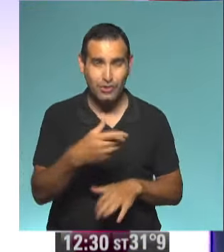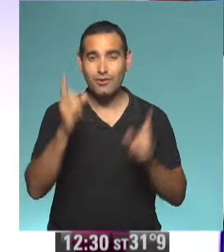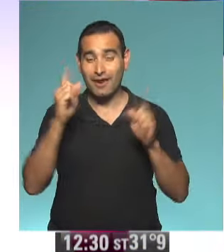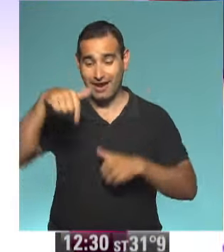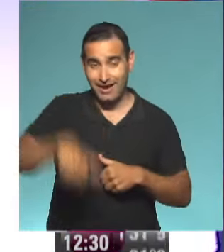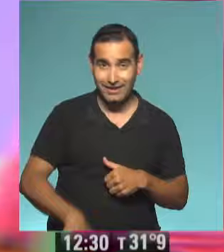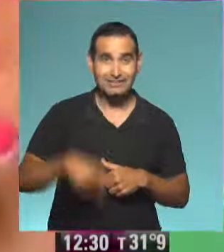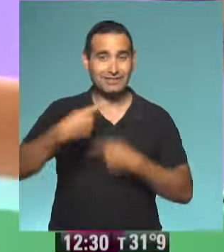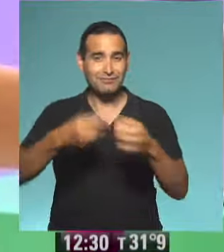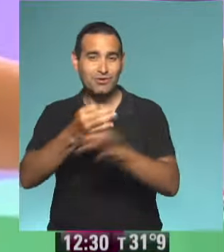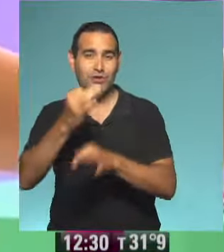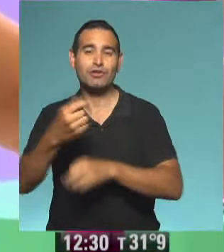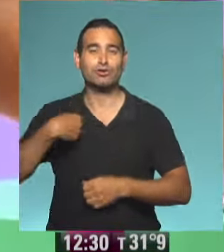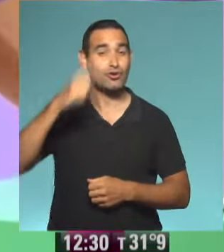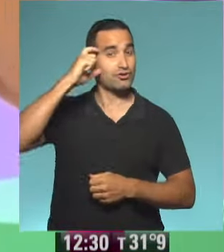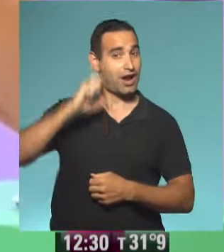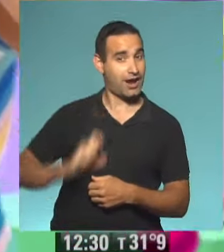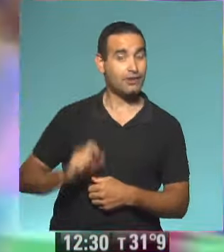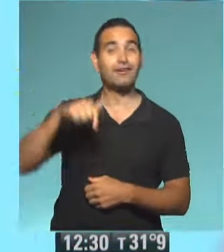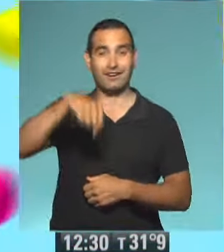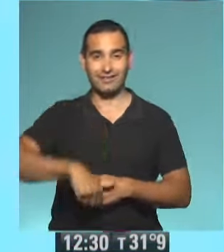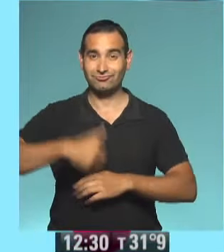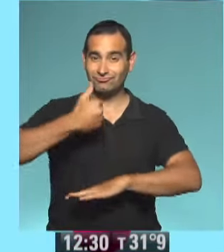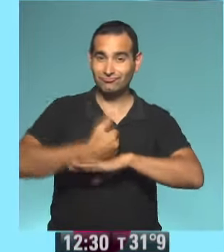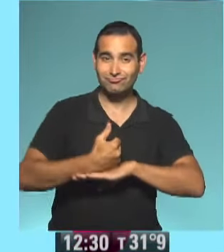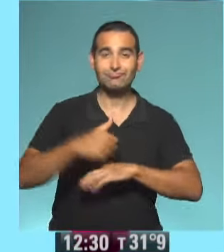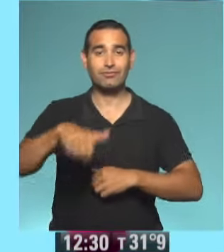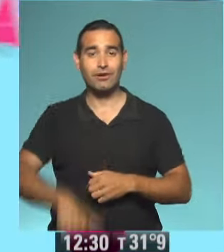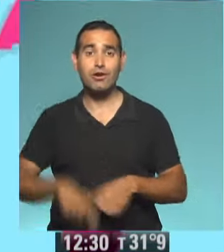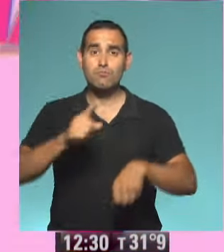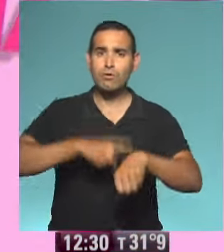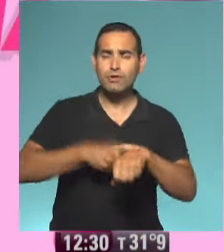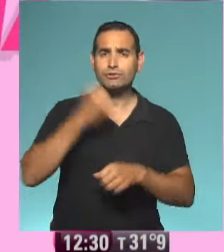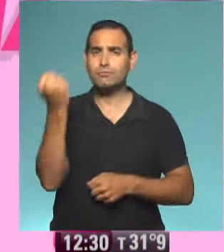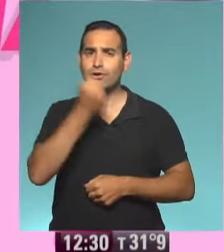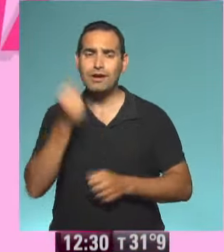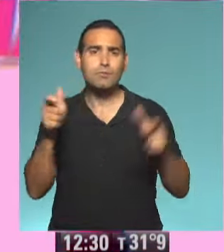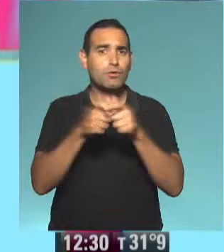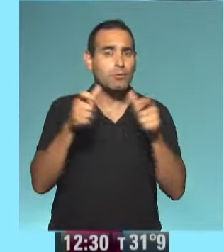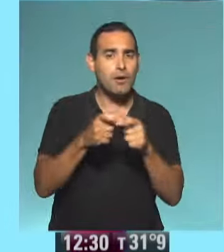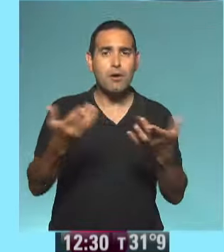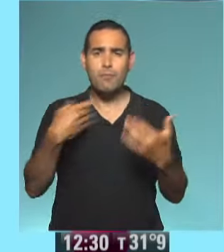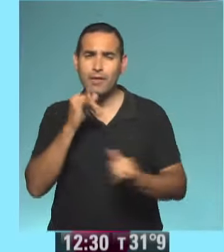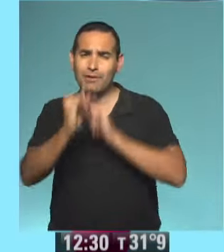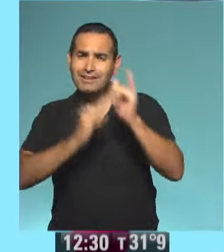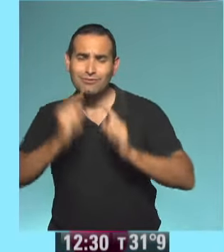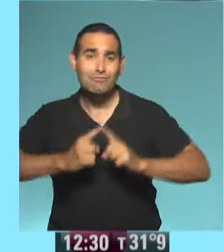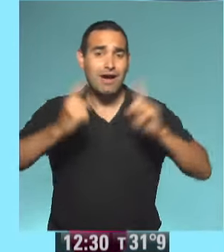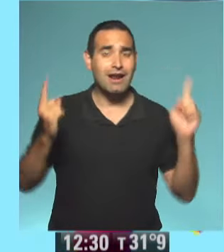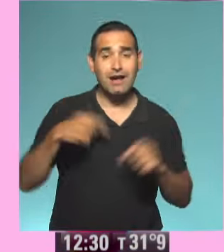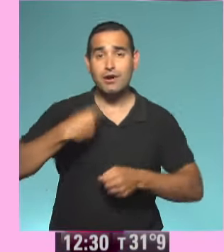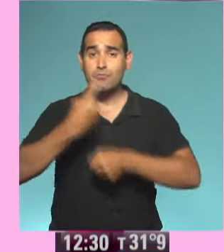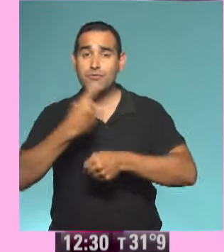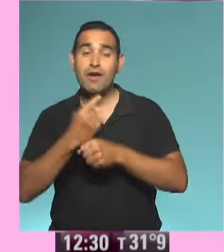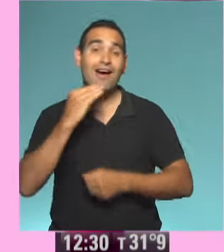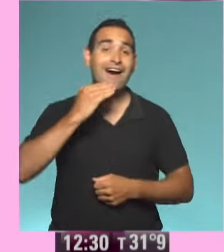lugar. Seguimos educando. Yo soy Caro Molina y aquí estamos. Sí. Hubo momentos importantesitos del programa. Podría hacerte un diagrama. El primero de